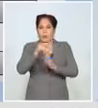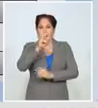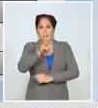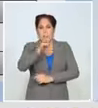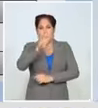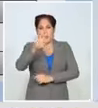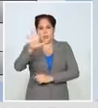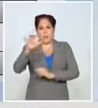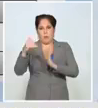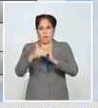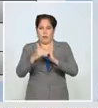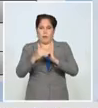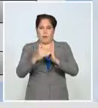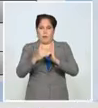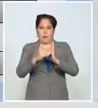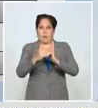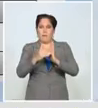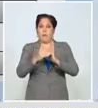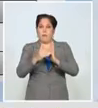21.345.000.